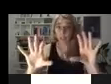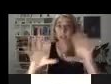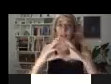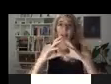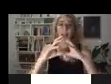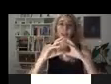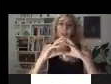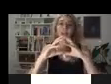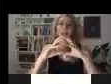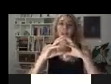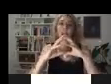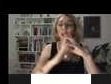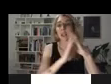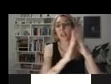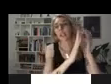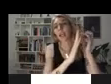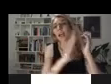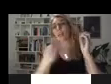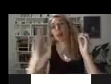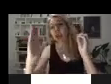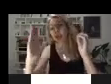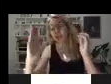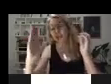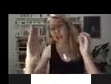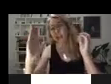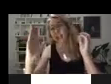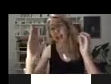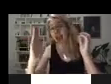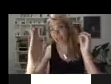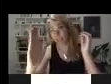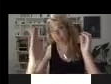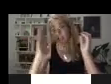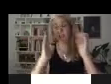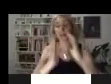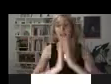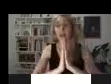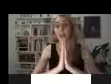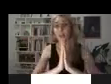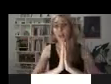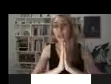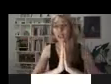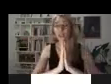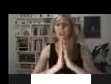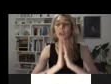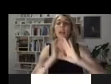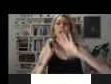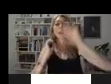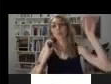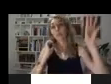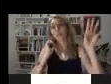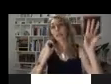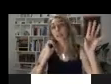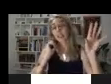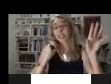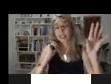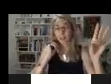También de ArtPrice, y a la hora de hacer el análisis del mercado internacional